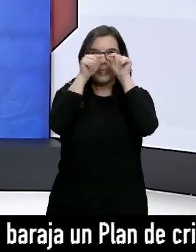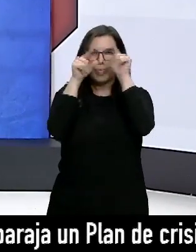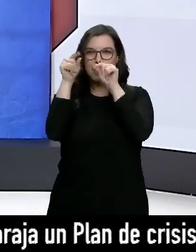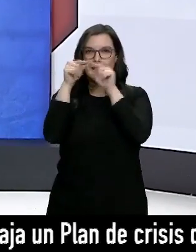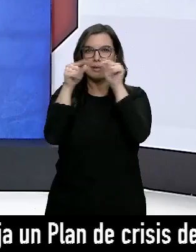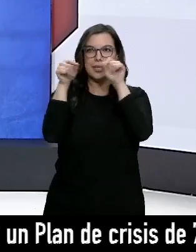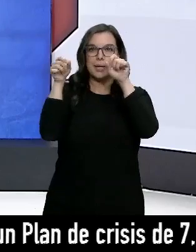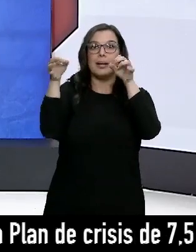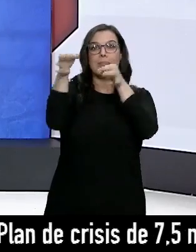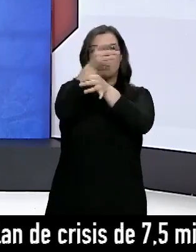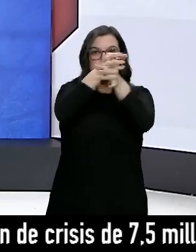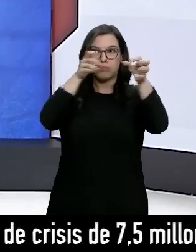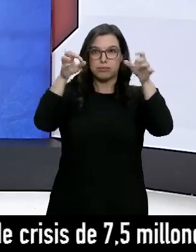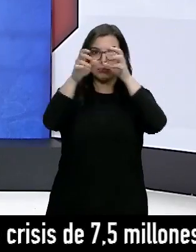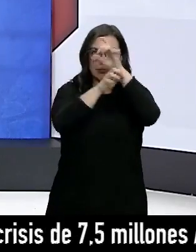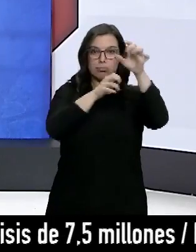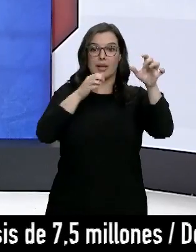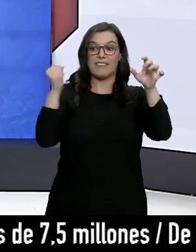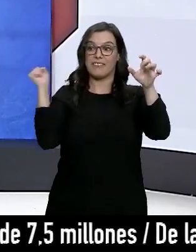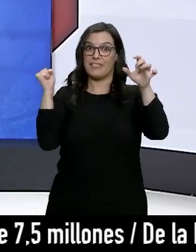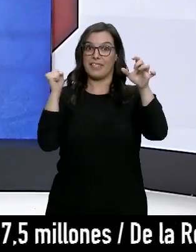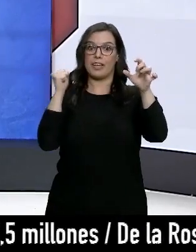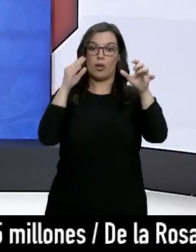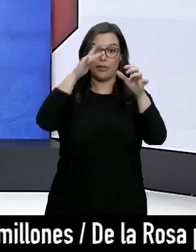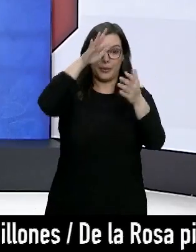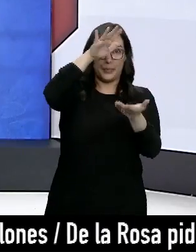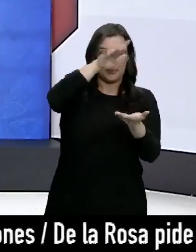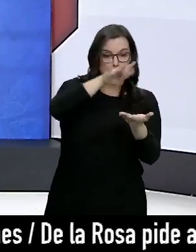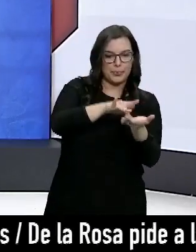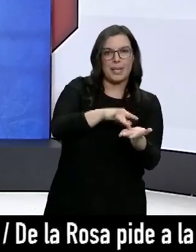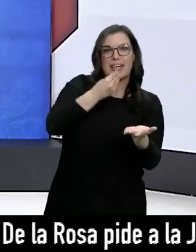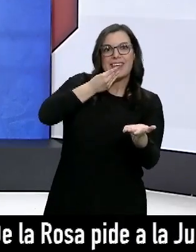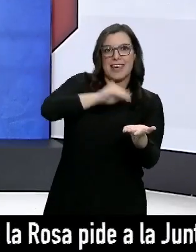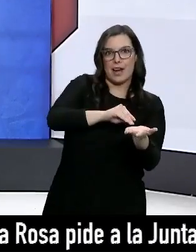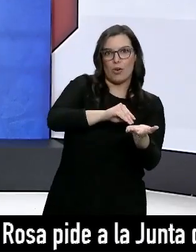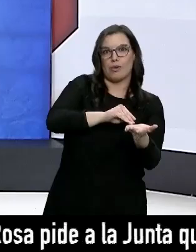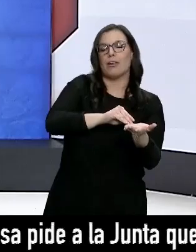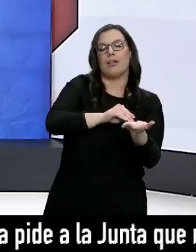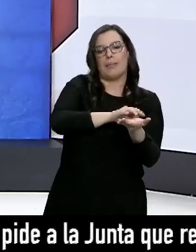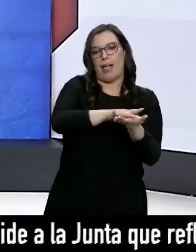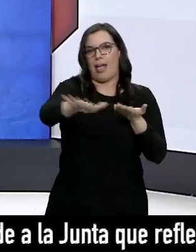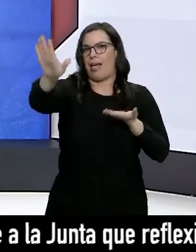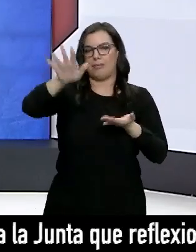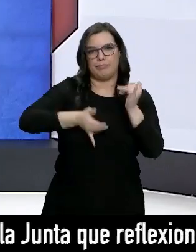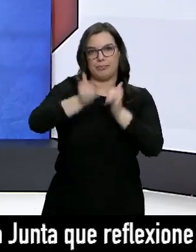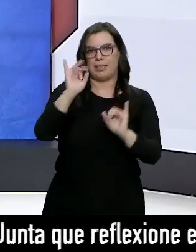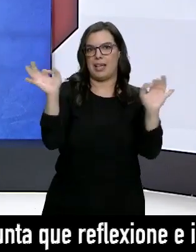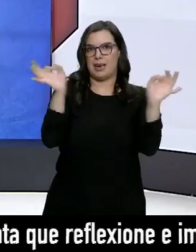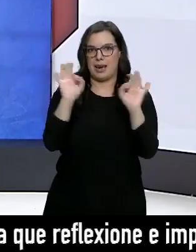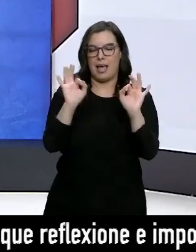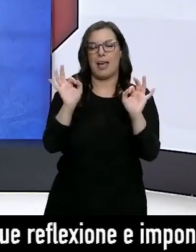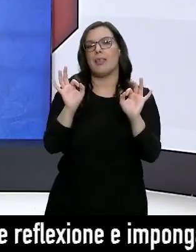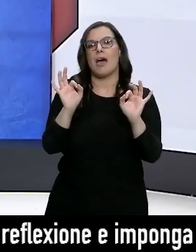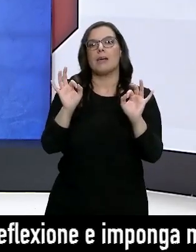están suspendidas en el aire se congelan cuando entran en contacto con esas superficies. Pero nada cae del cielo. Tenemos anticiclón, cielos despejados